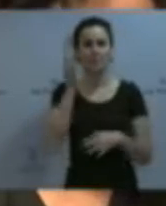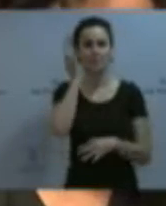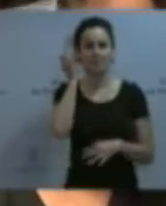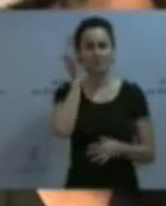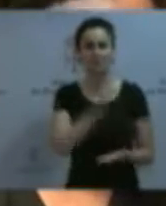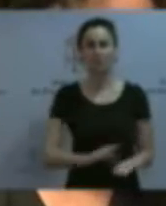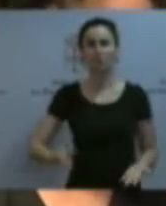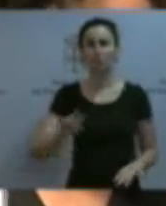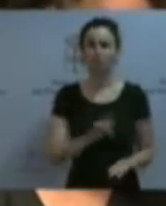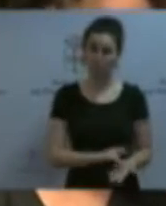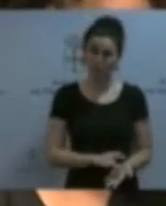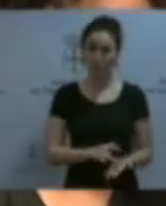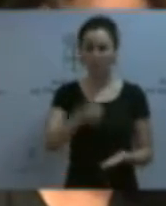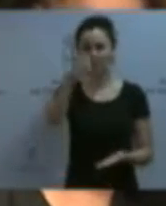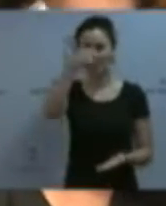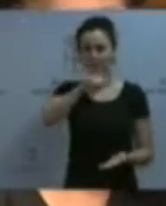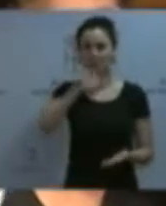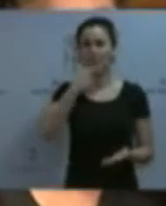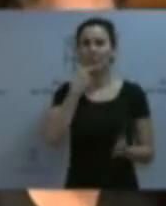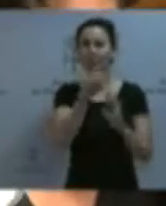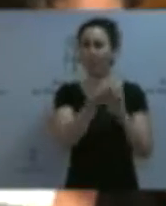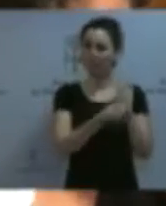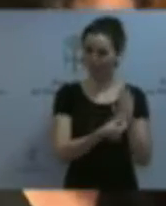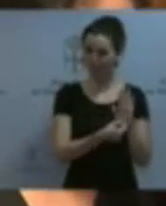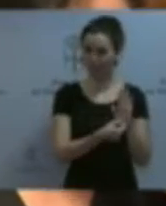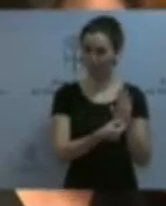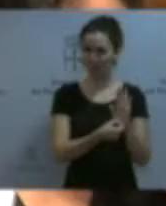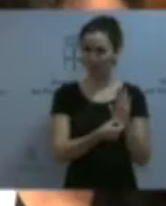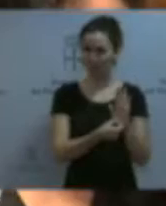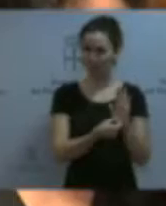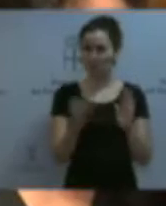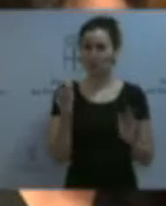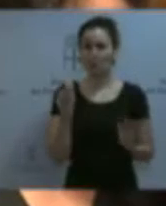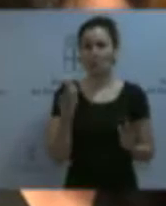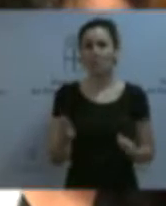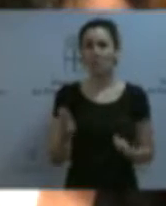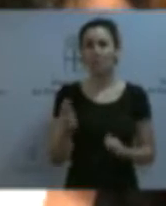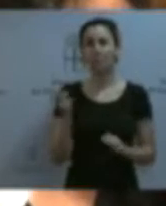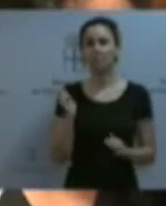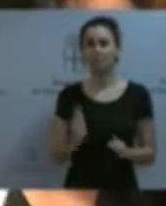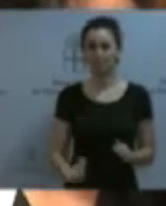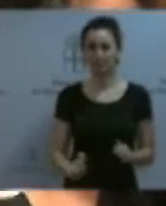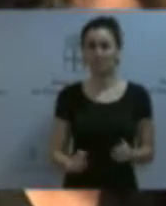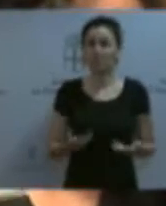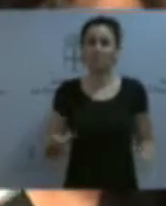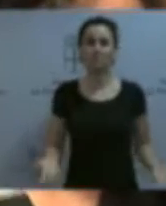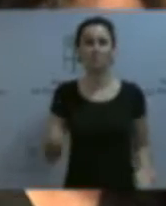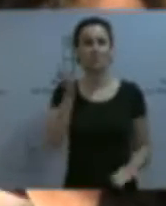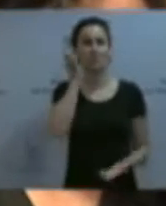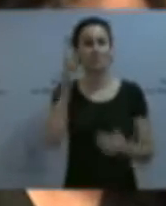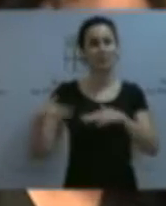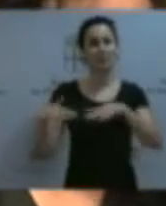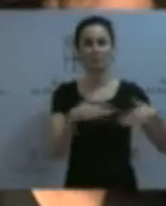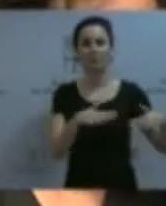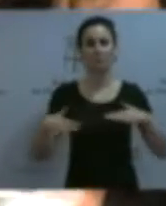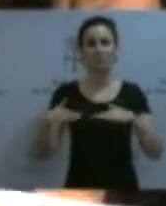Cuando para el fútbol masculino se fijan unos criterios de clubes profesionales y en el fútbol femenino únicamente